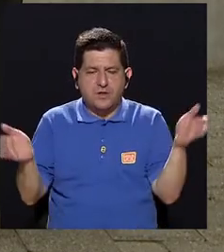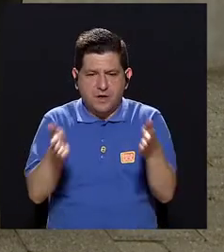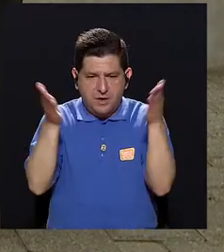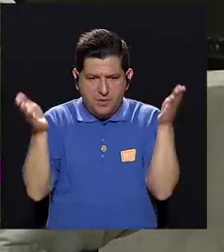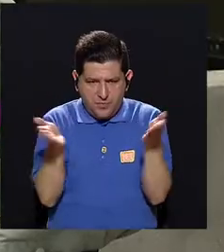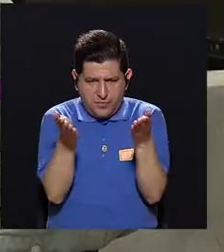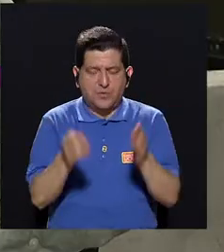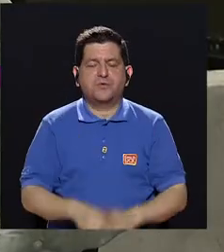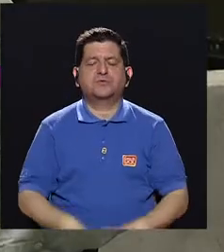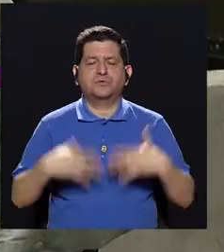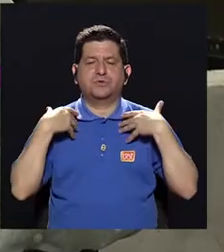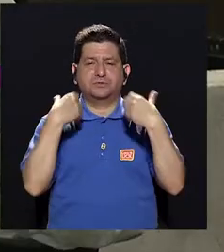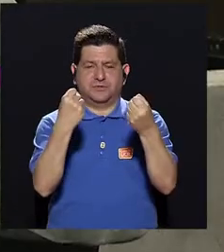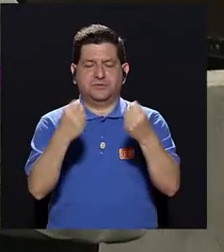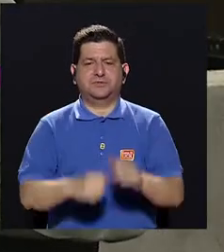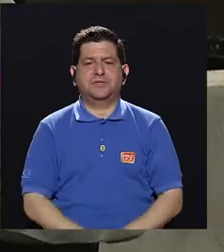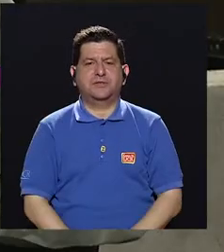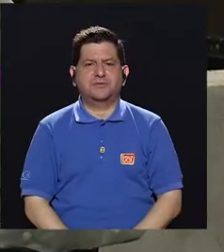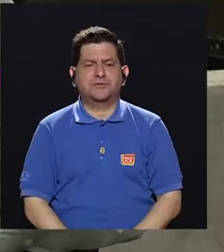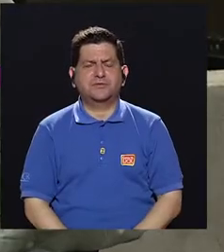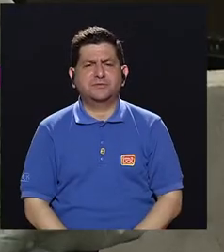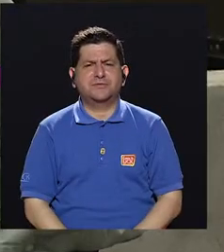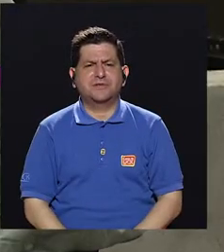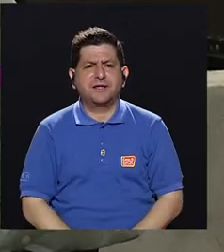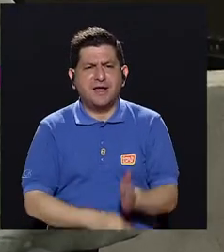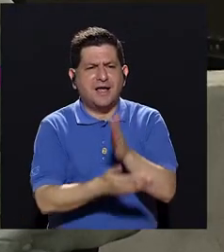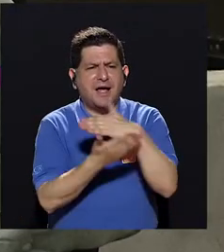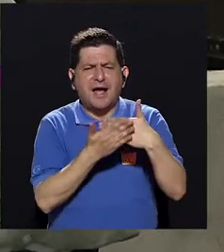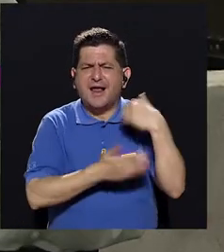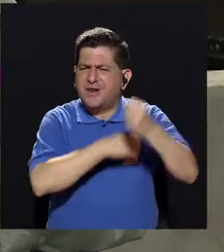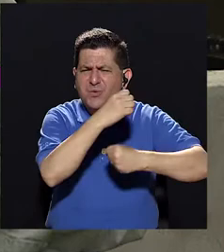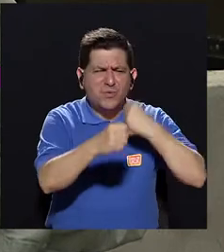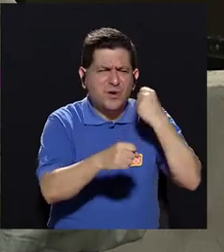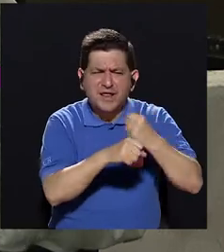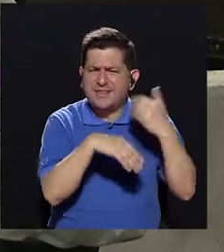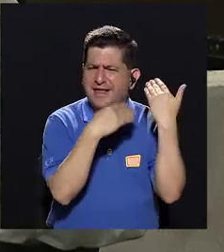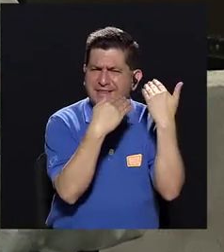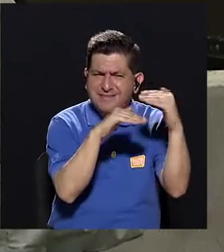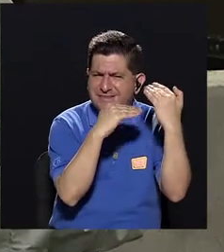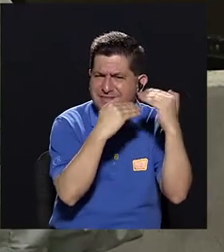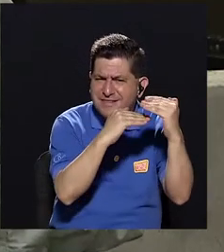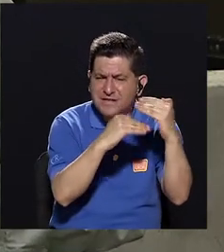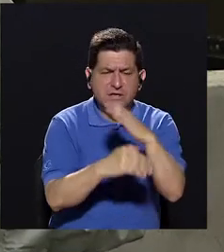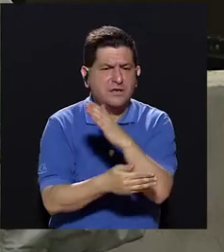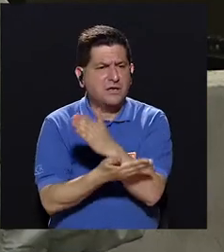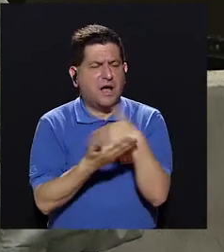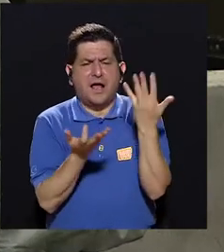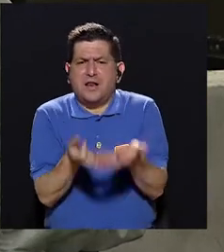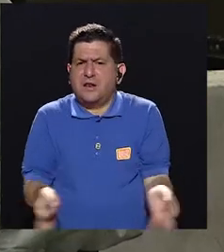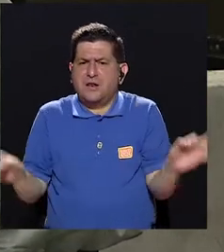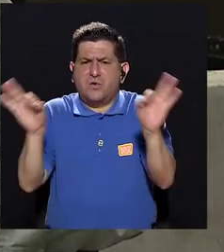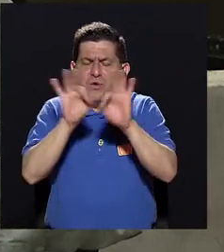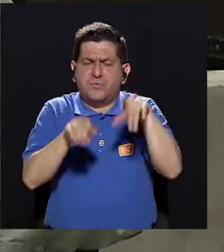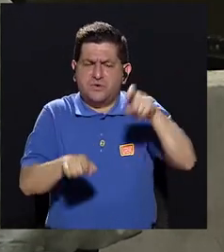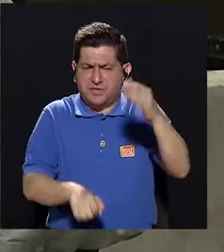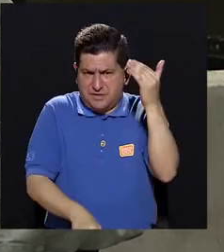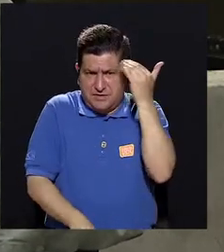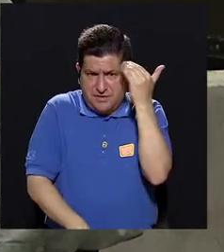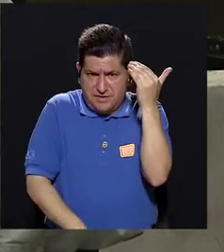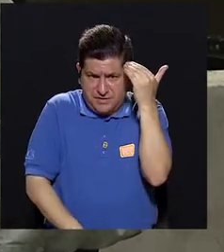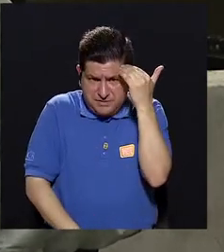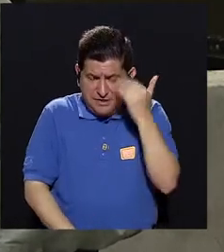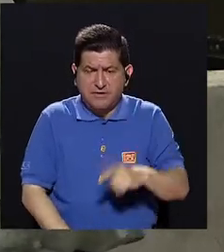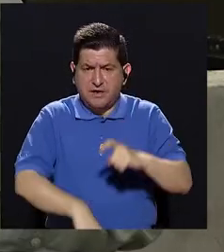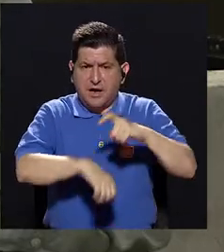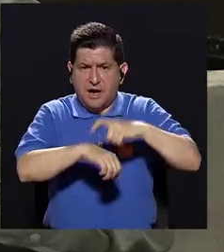la Salud. Juan Manuel, ¿existe alguna condición de edad, limitación o algo importante que tengamos que tener en